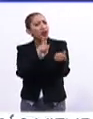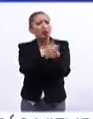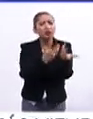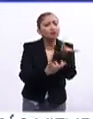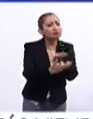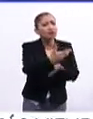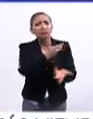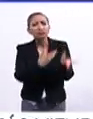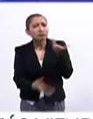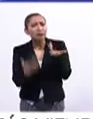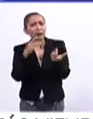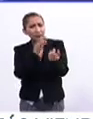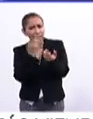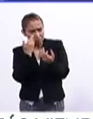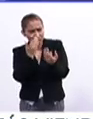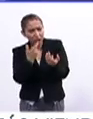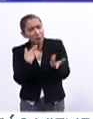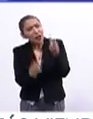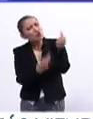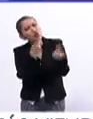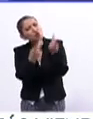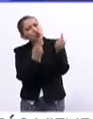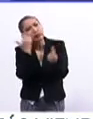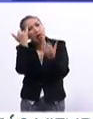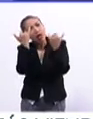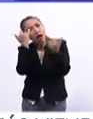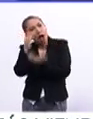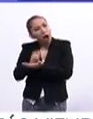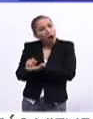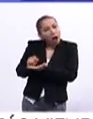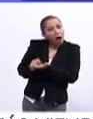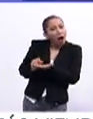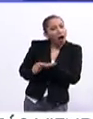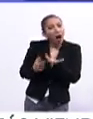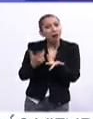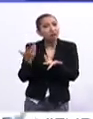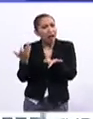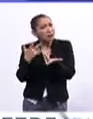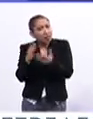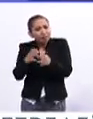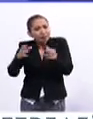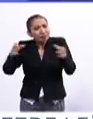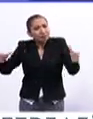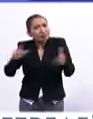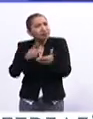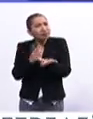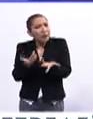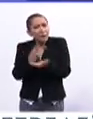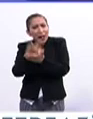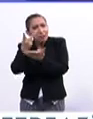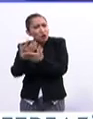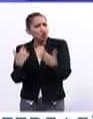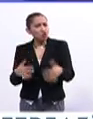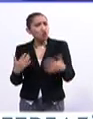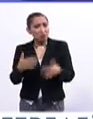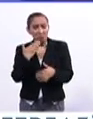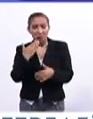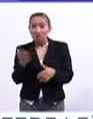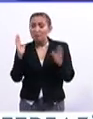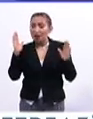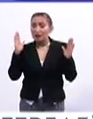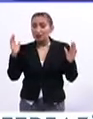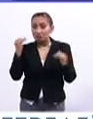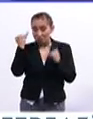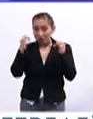ellos, frente a frente, hacerles sus preguntas, crear... pues hacer creaciones literarias, ser premiados, así que es una